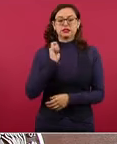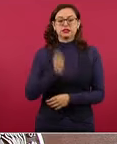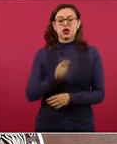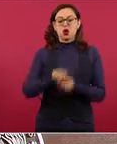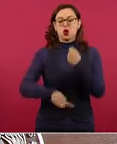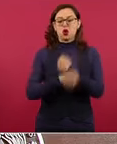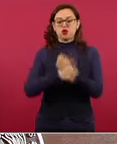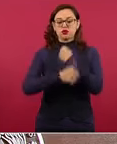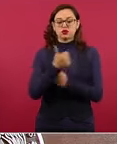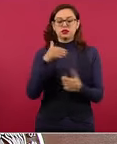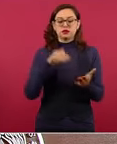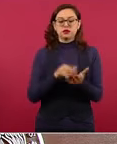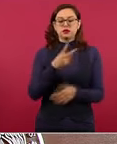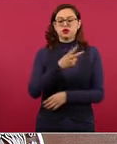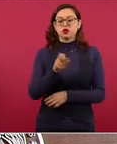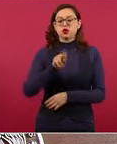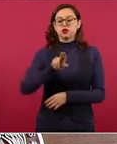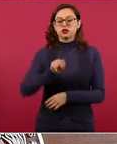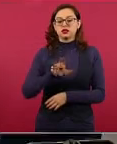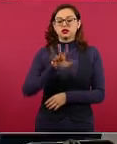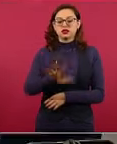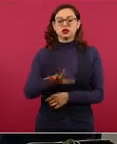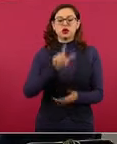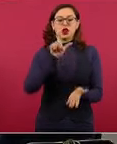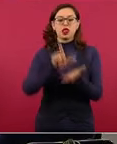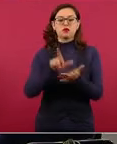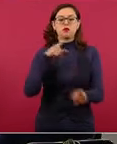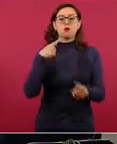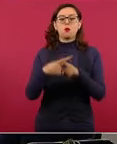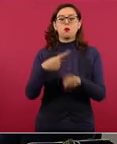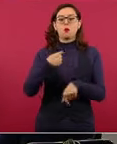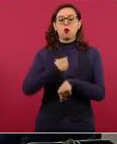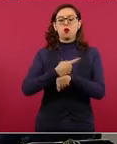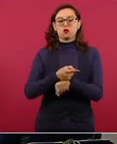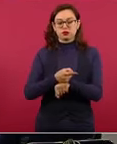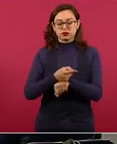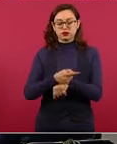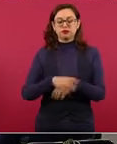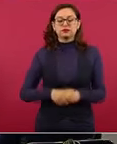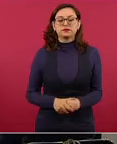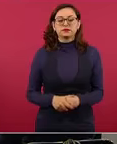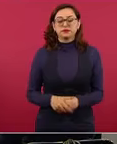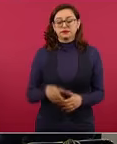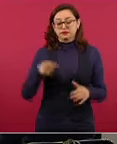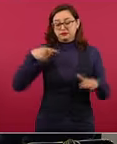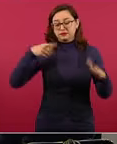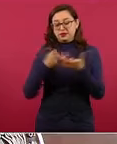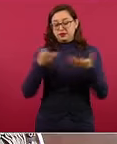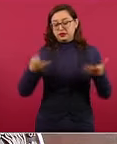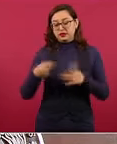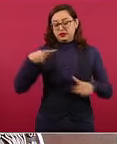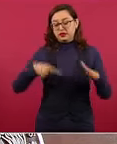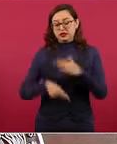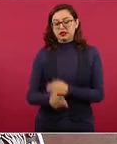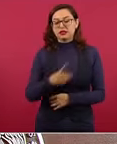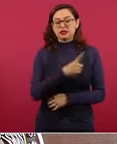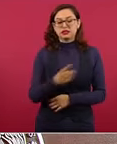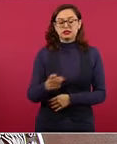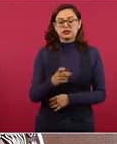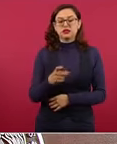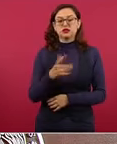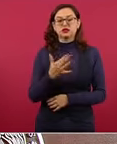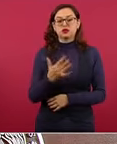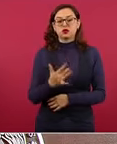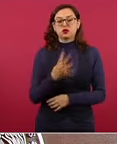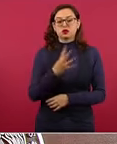285 litros por segundo de las fuentes subterráneas se obtienen 154 mil 400